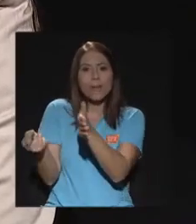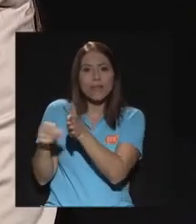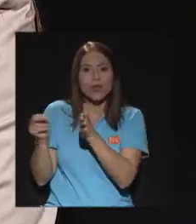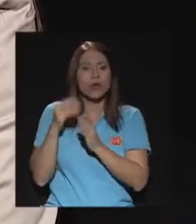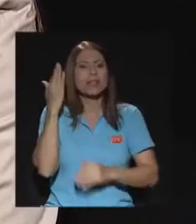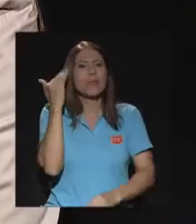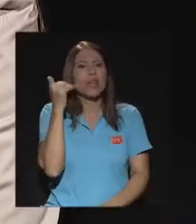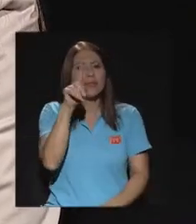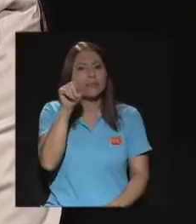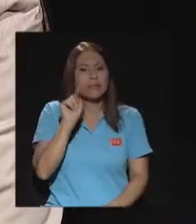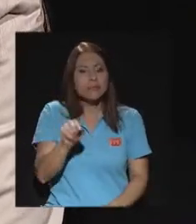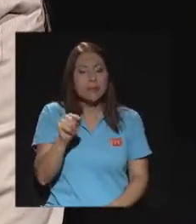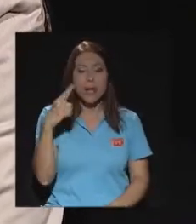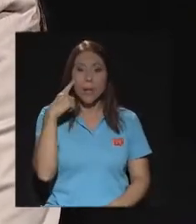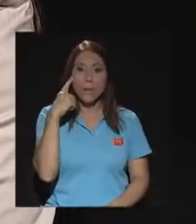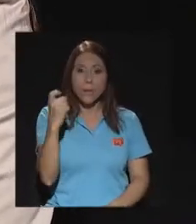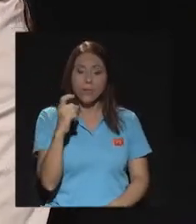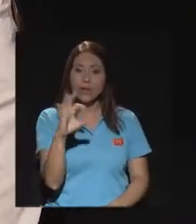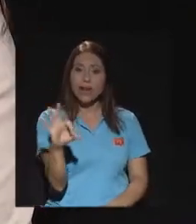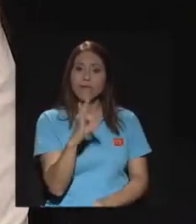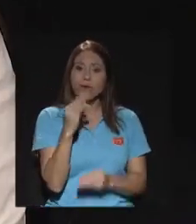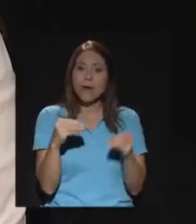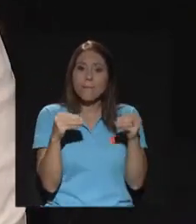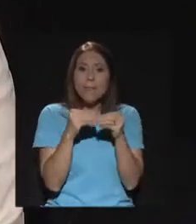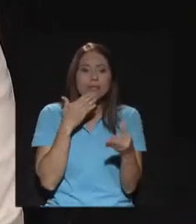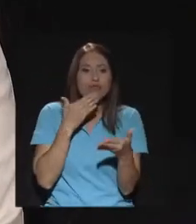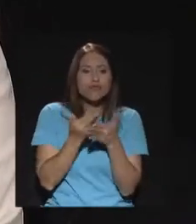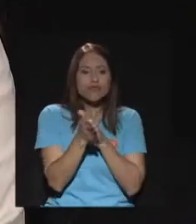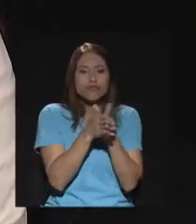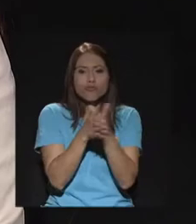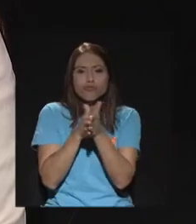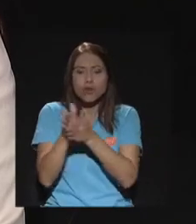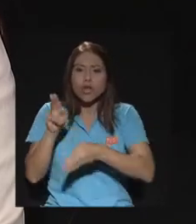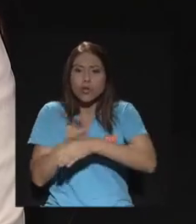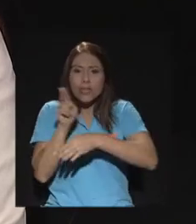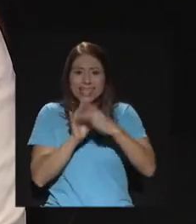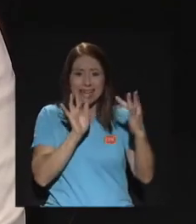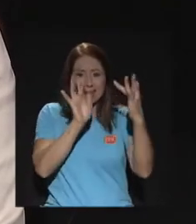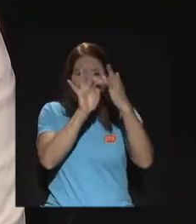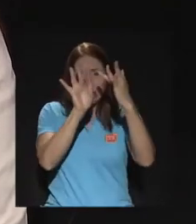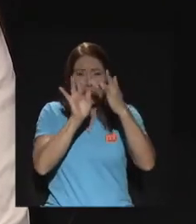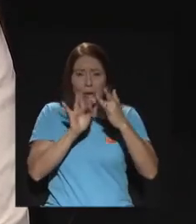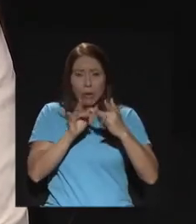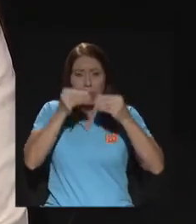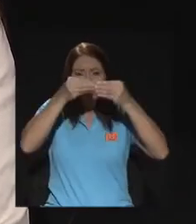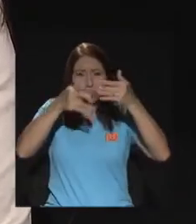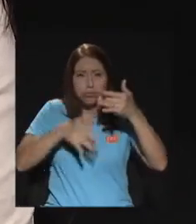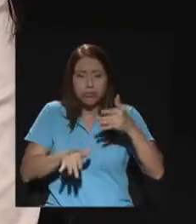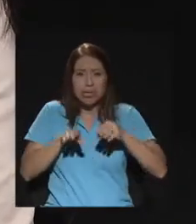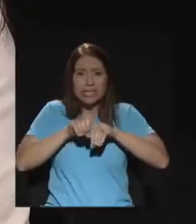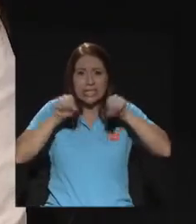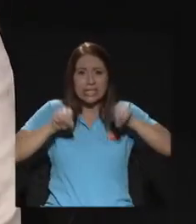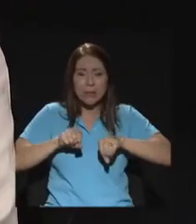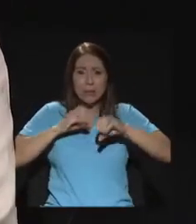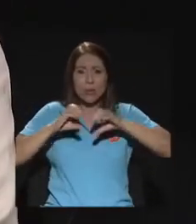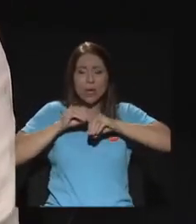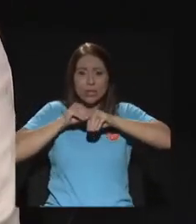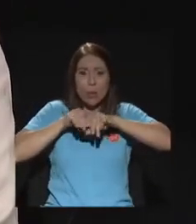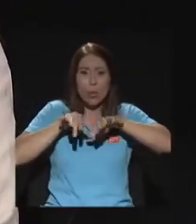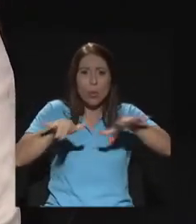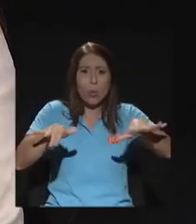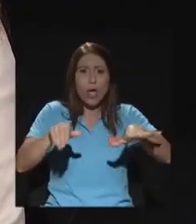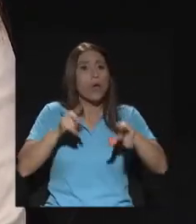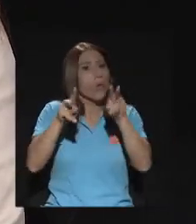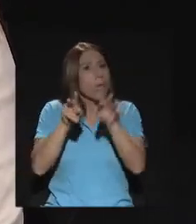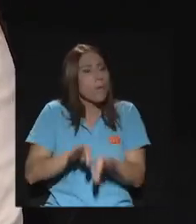razón? Porque la forma más eficiente de utilizar el espectro radioeléctrico, que tiene un valor inconmensurable para